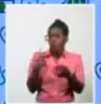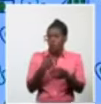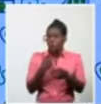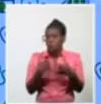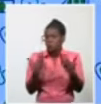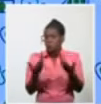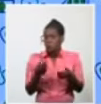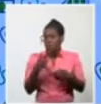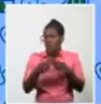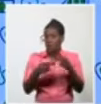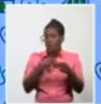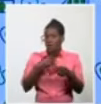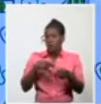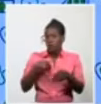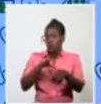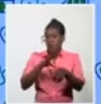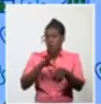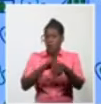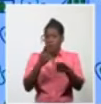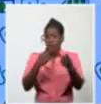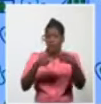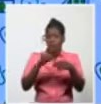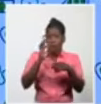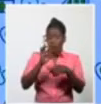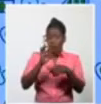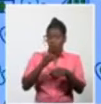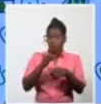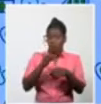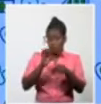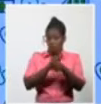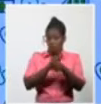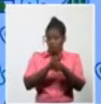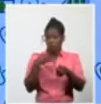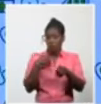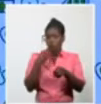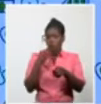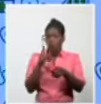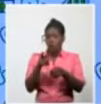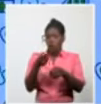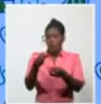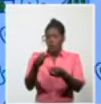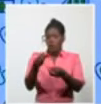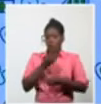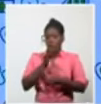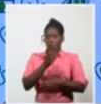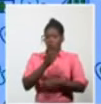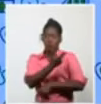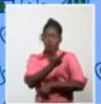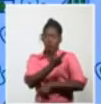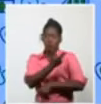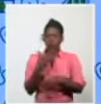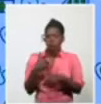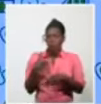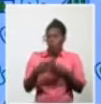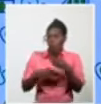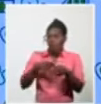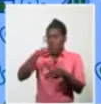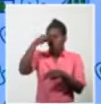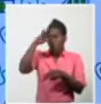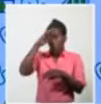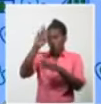un candidato vacunal para poder entrar en este estudio? ¿Hasta qué punto ha avanzado Cuba en la creación de esta